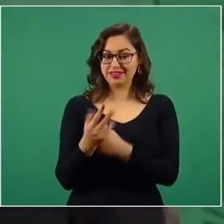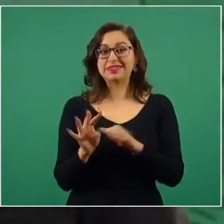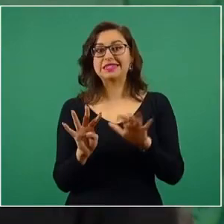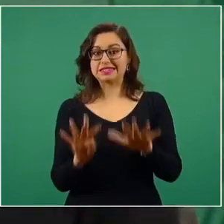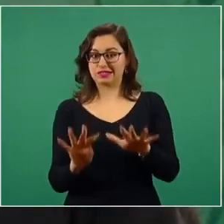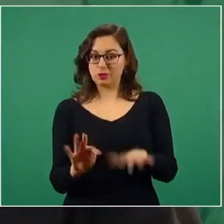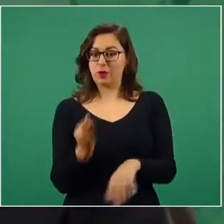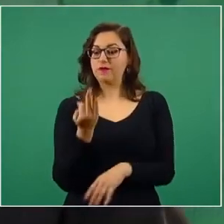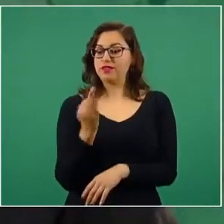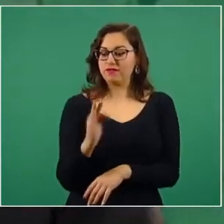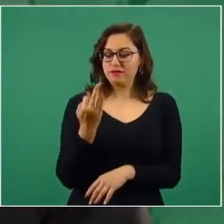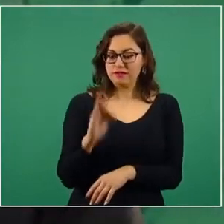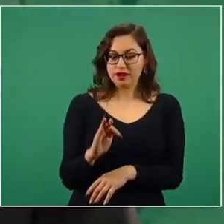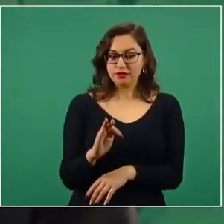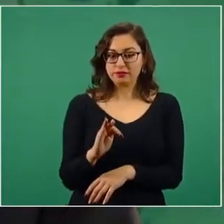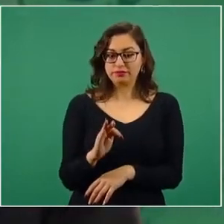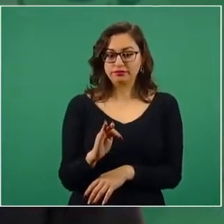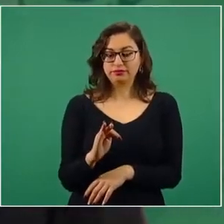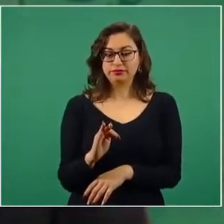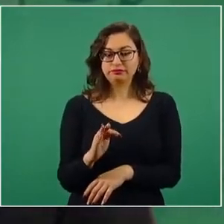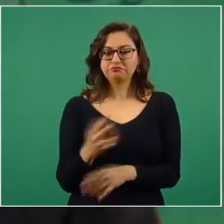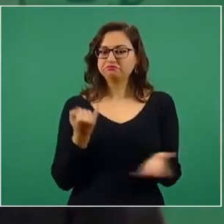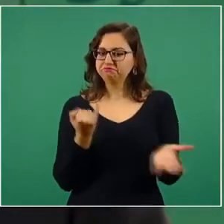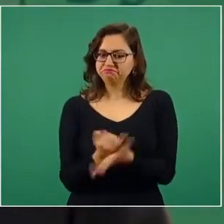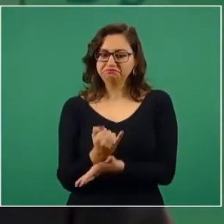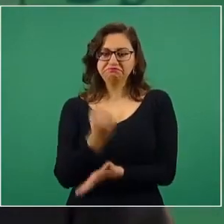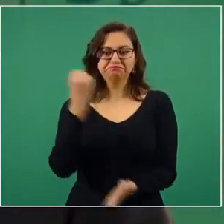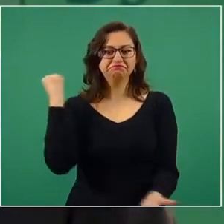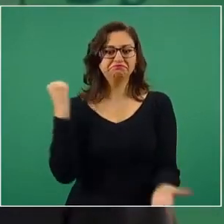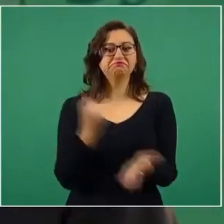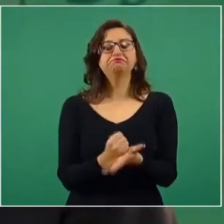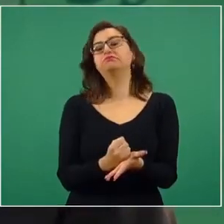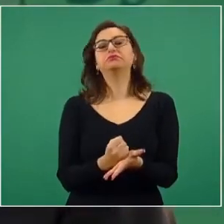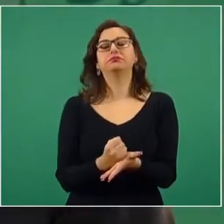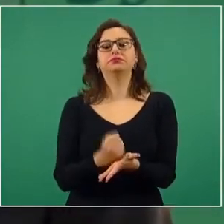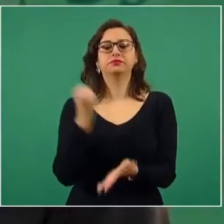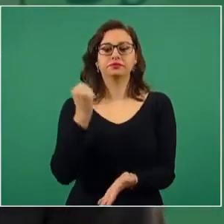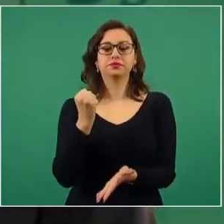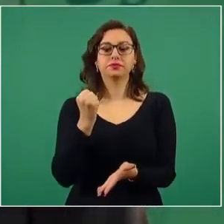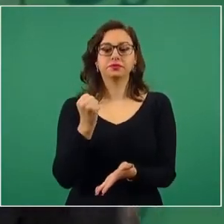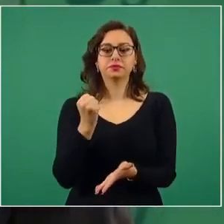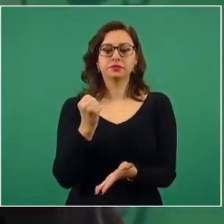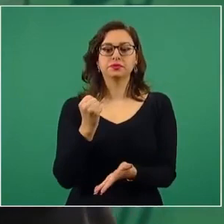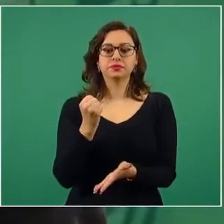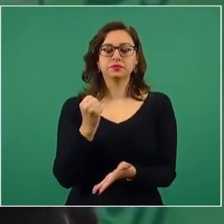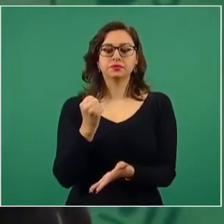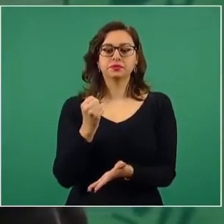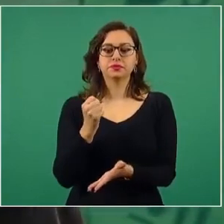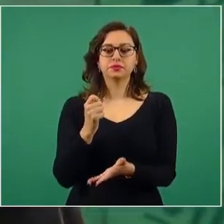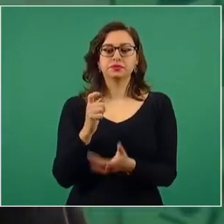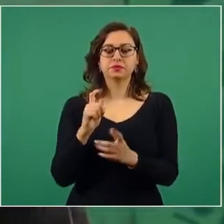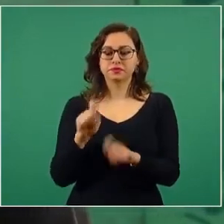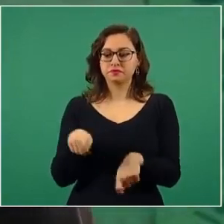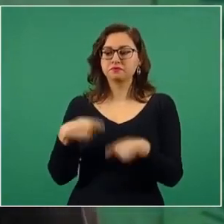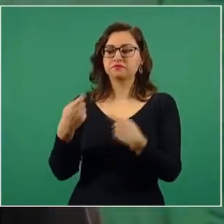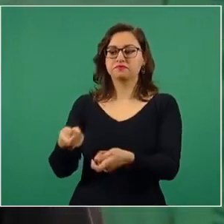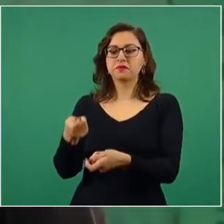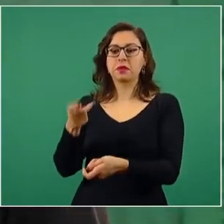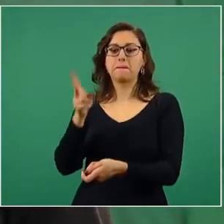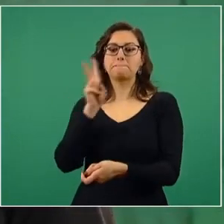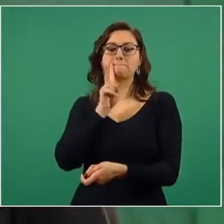se aprueba un decreto y se le da facultades a don Venustiano